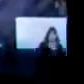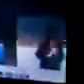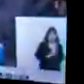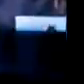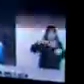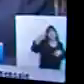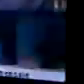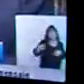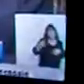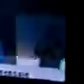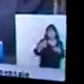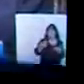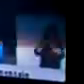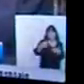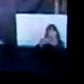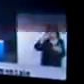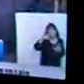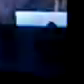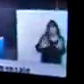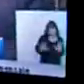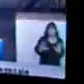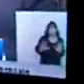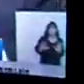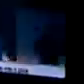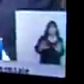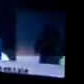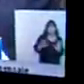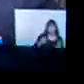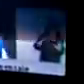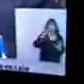el repaso de la política que más avanza y se